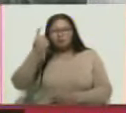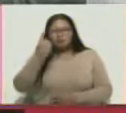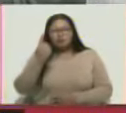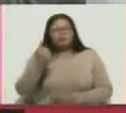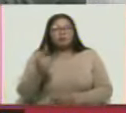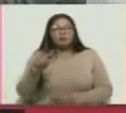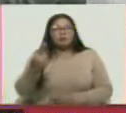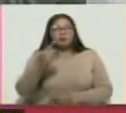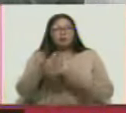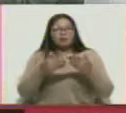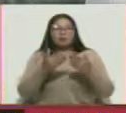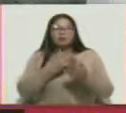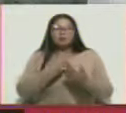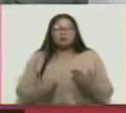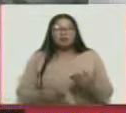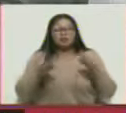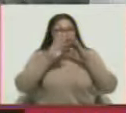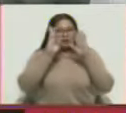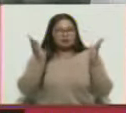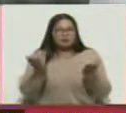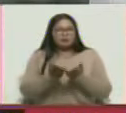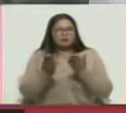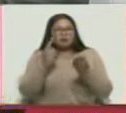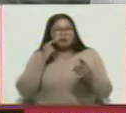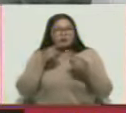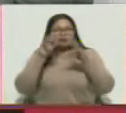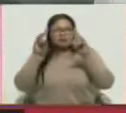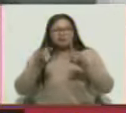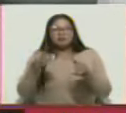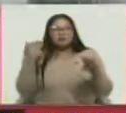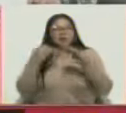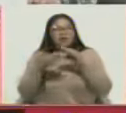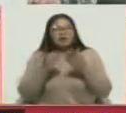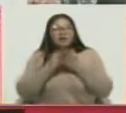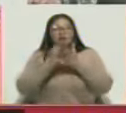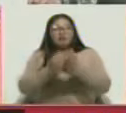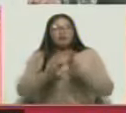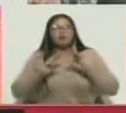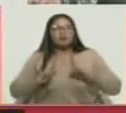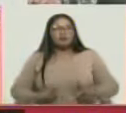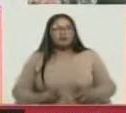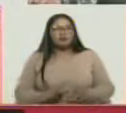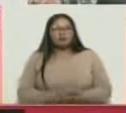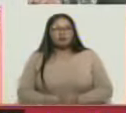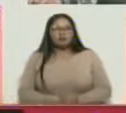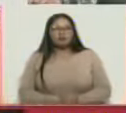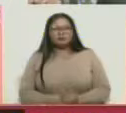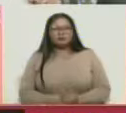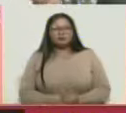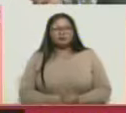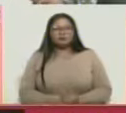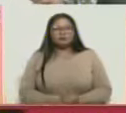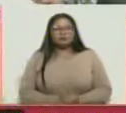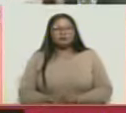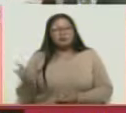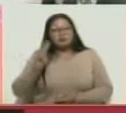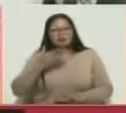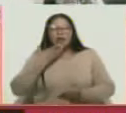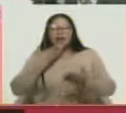primeros presidentes del mundo en decidir enviar ayuda humanitaria a Venezuela.